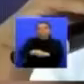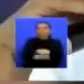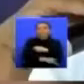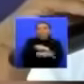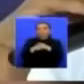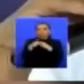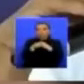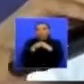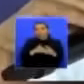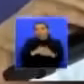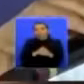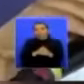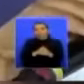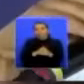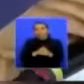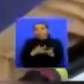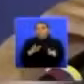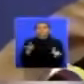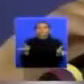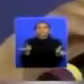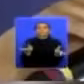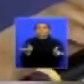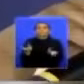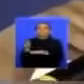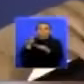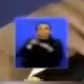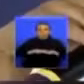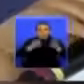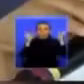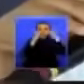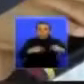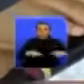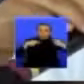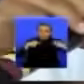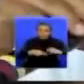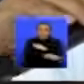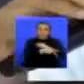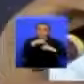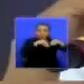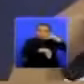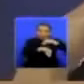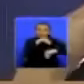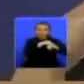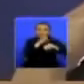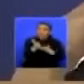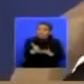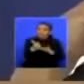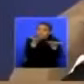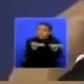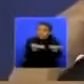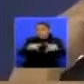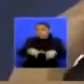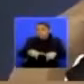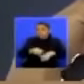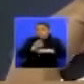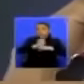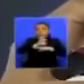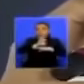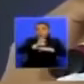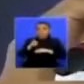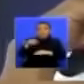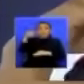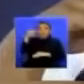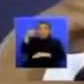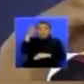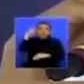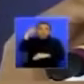todos. ¿Y a cambio de qué? A tener refinerías hidroeléctricas que van a beneficiar muchísimo a los próximos